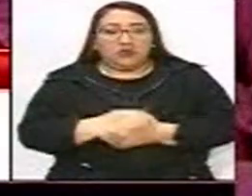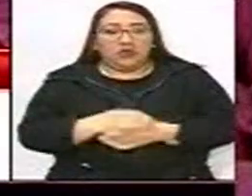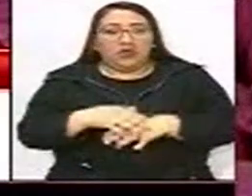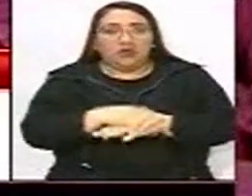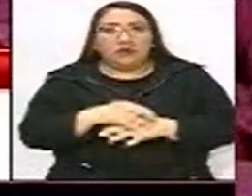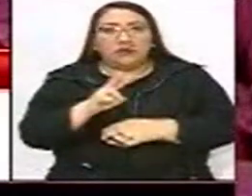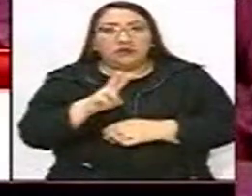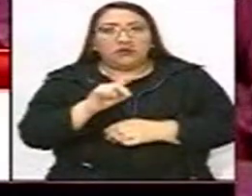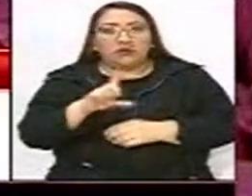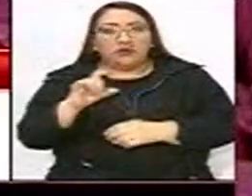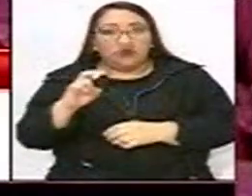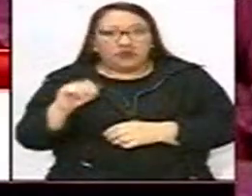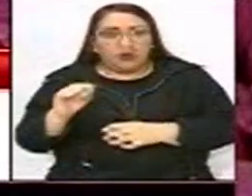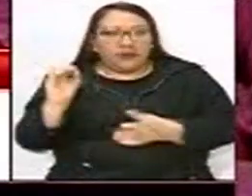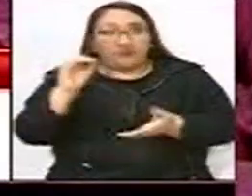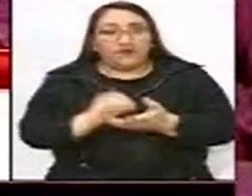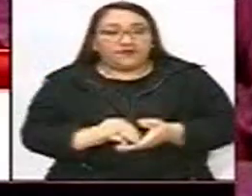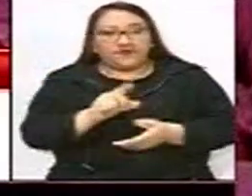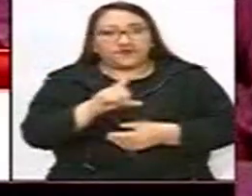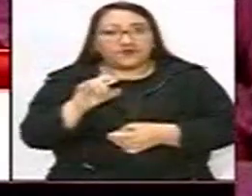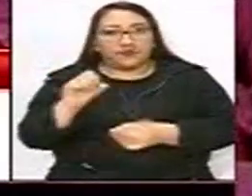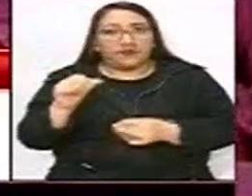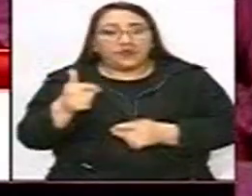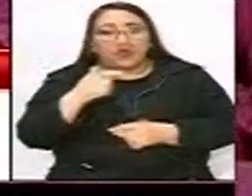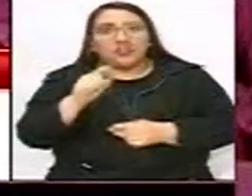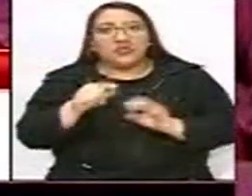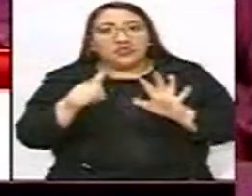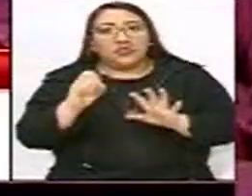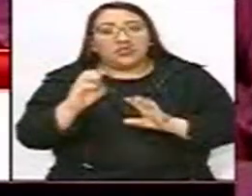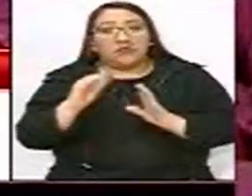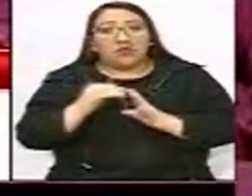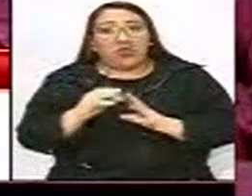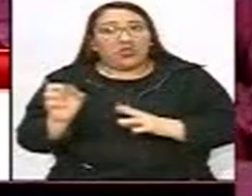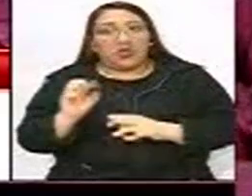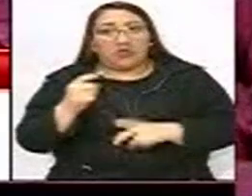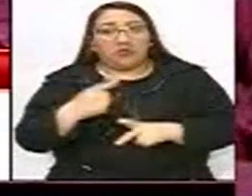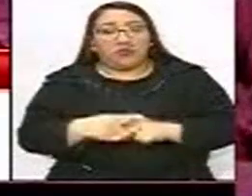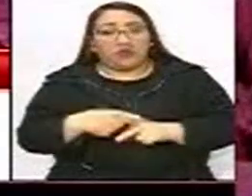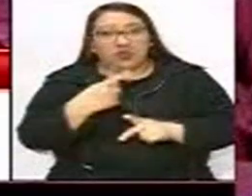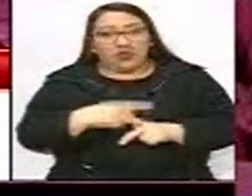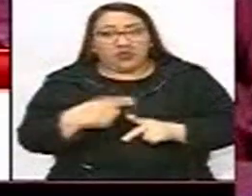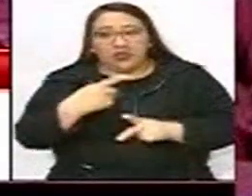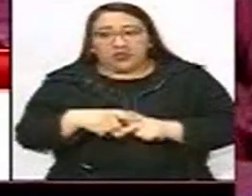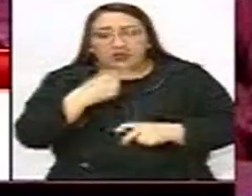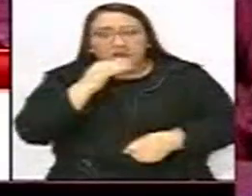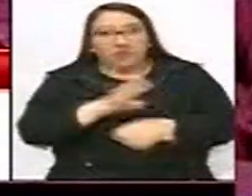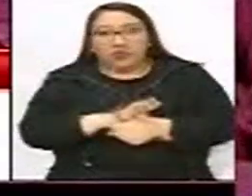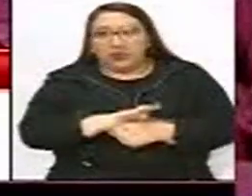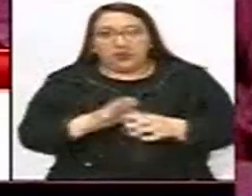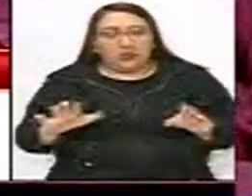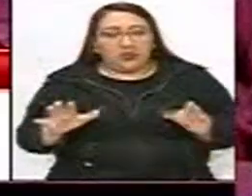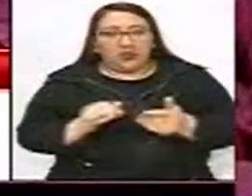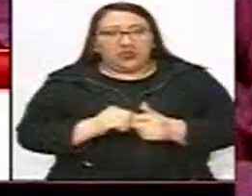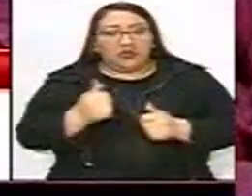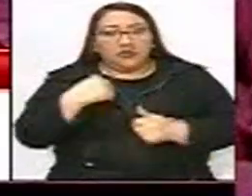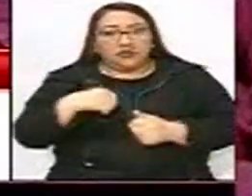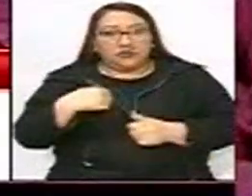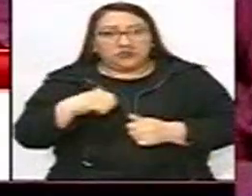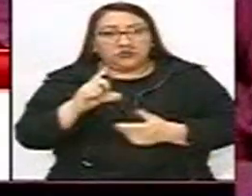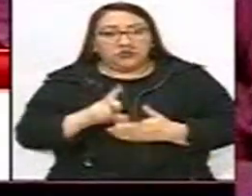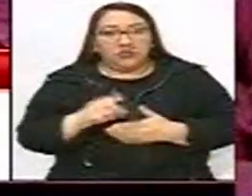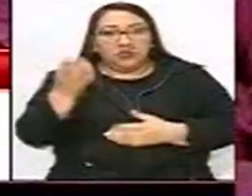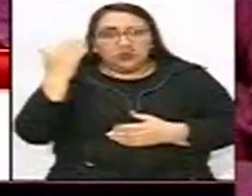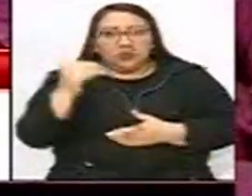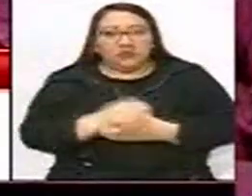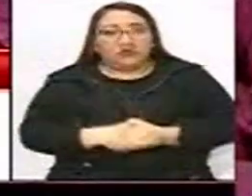gestión Villarán le reconoció a Línea Varía 160 millones de dólares por una serie de incumplimientos de parte de la Municipalidad de Lima de